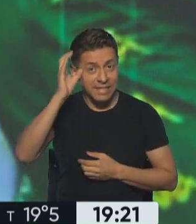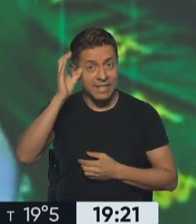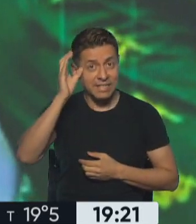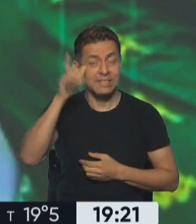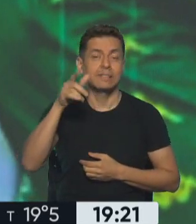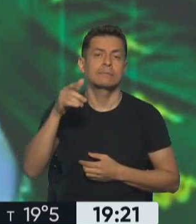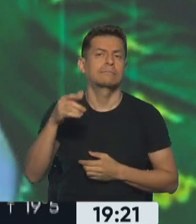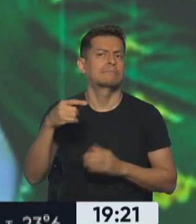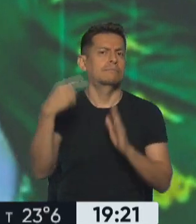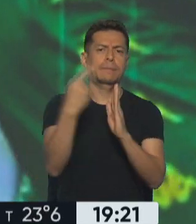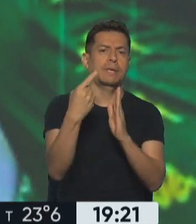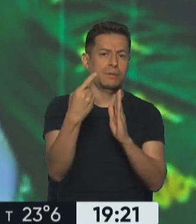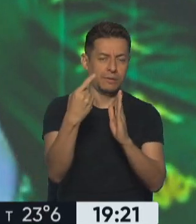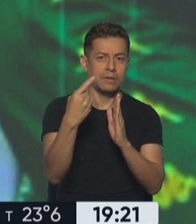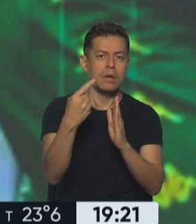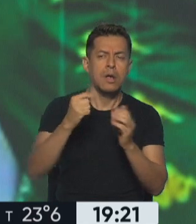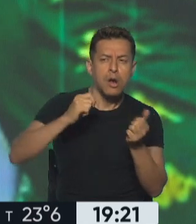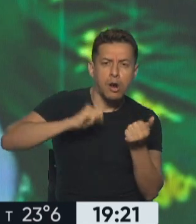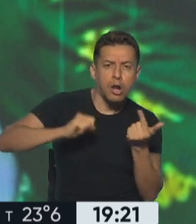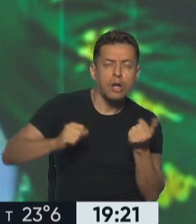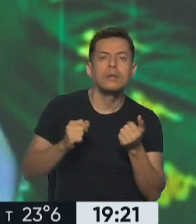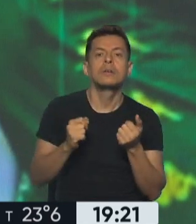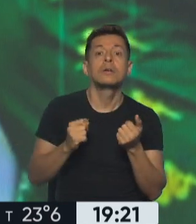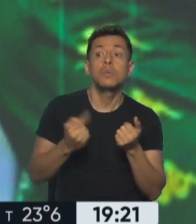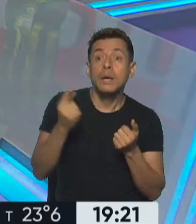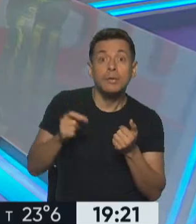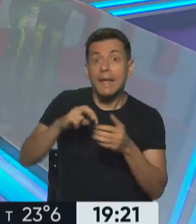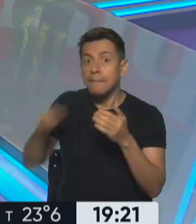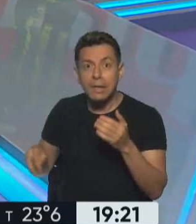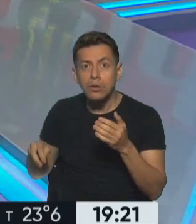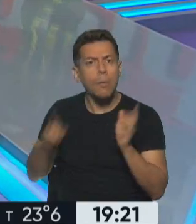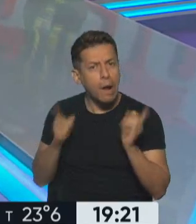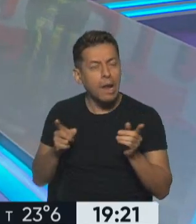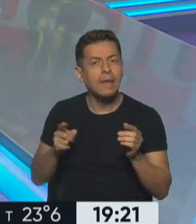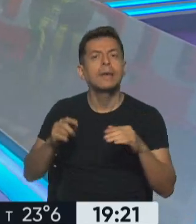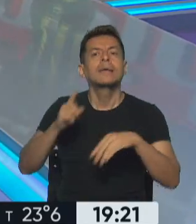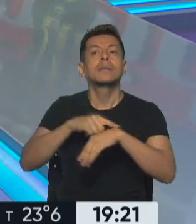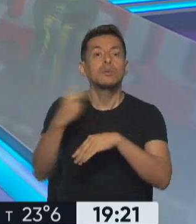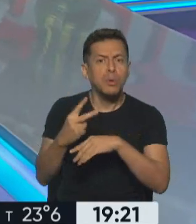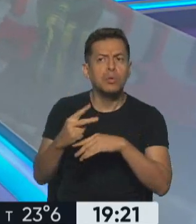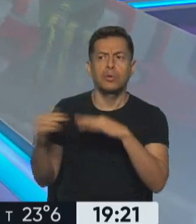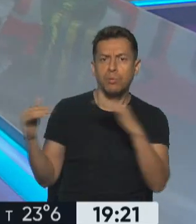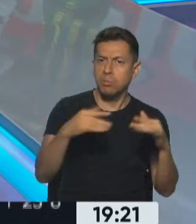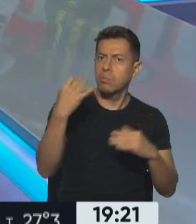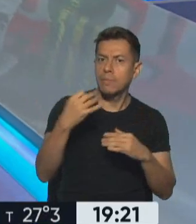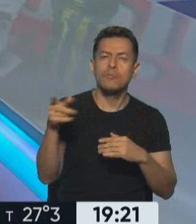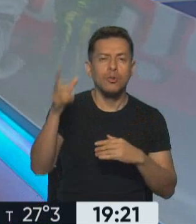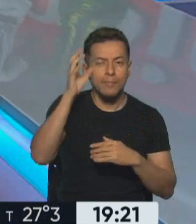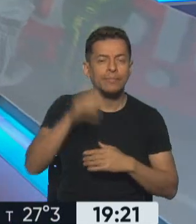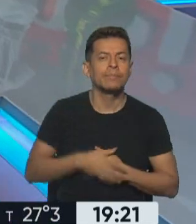firme polio hasta con un hombre menos gran parte del segundo tiempo bueno el hecho